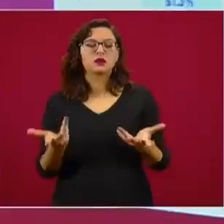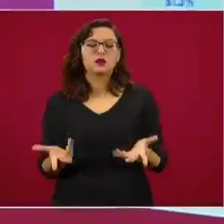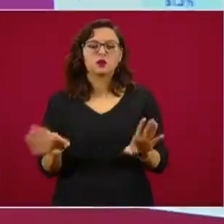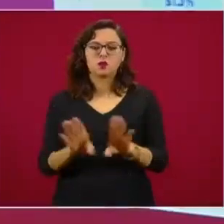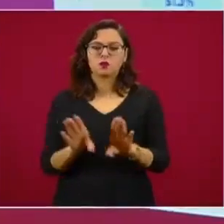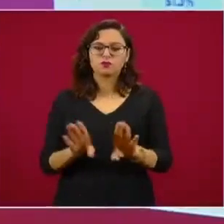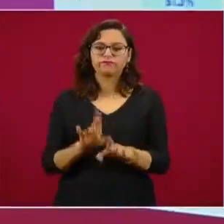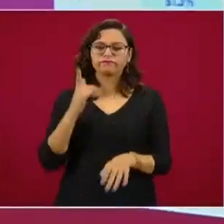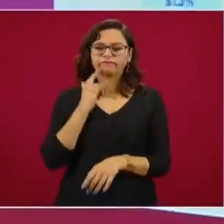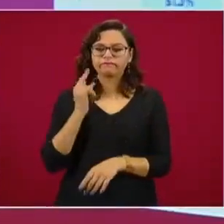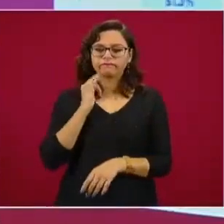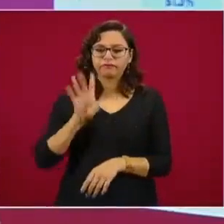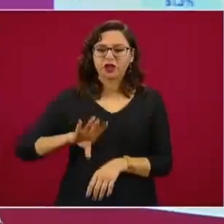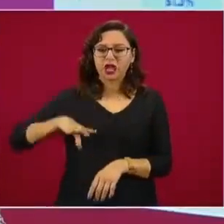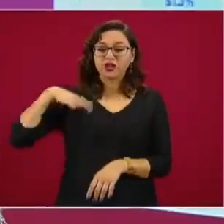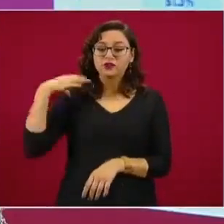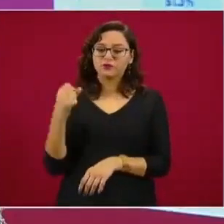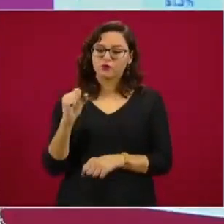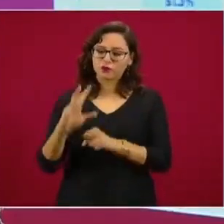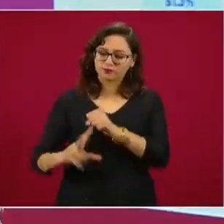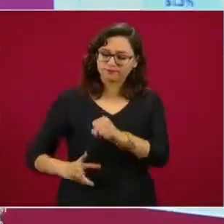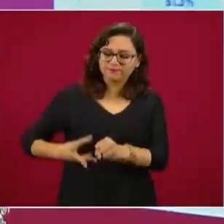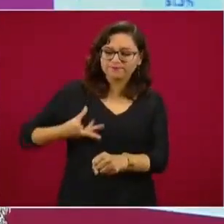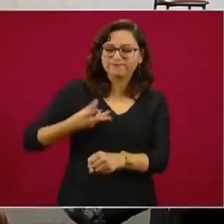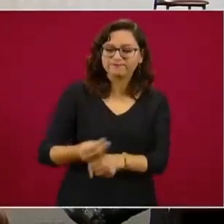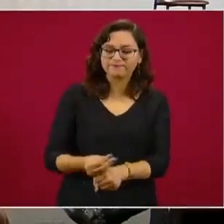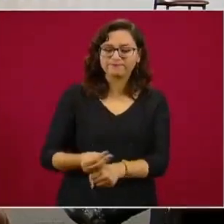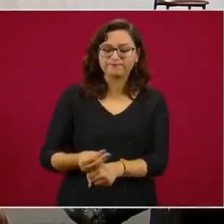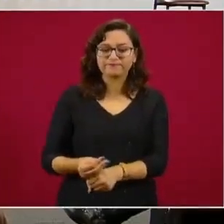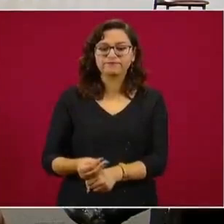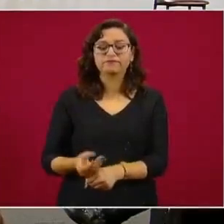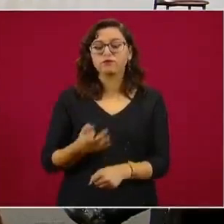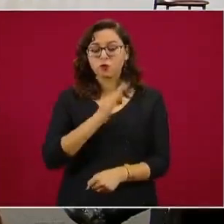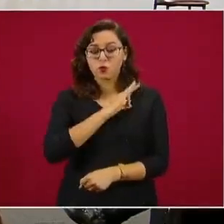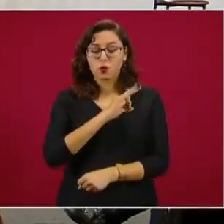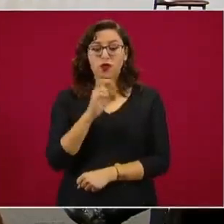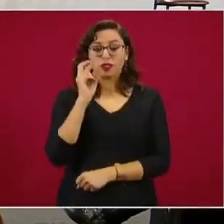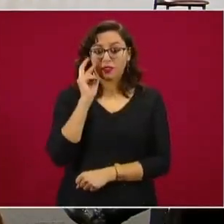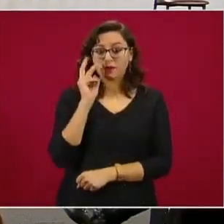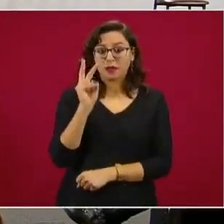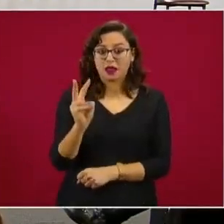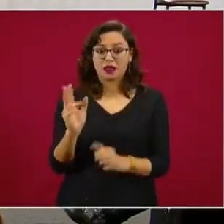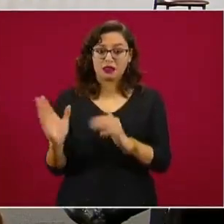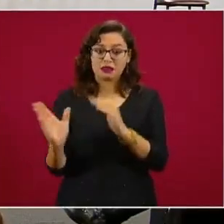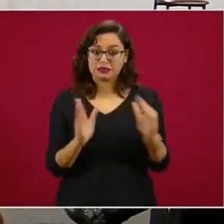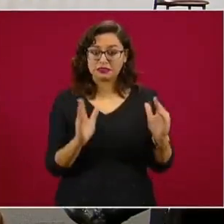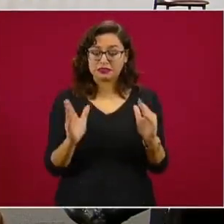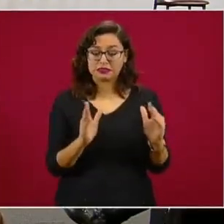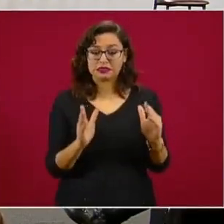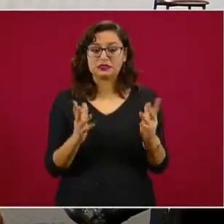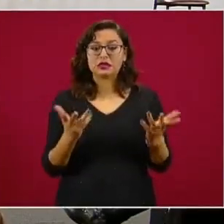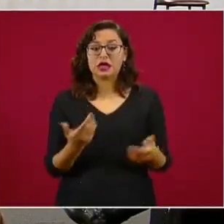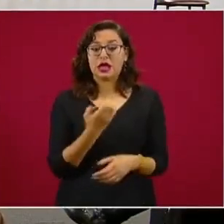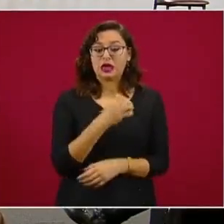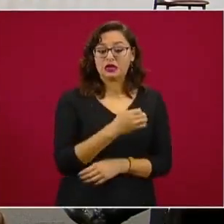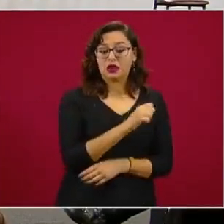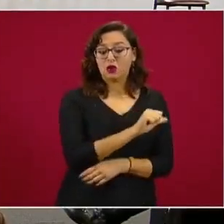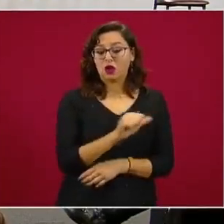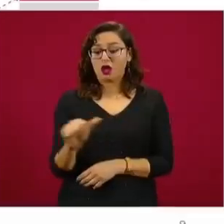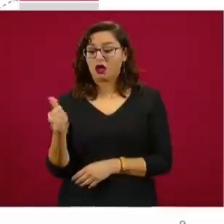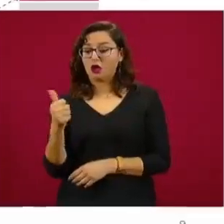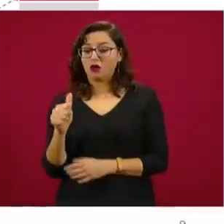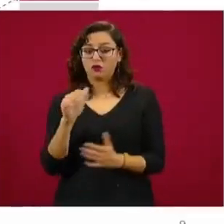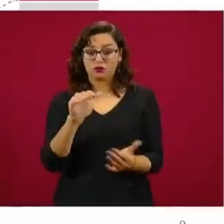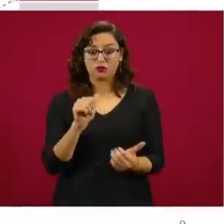adicional. Aquí del lado izquierdo, que tenemos la recaudación de enero a agosto, la